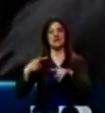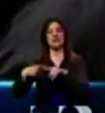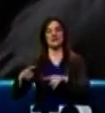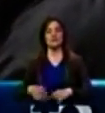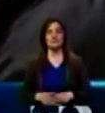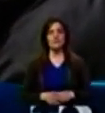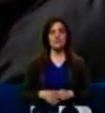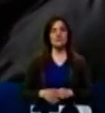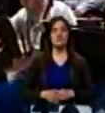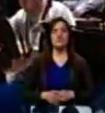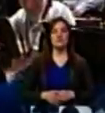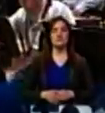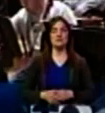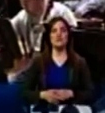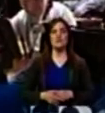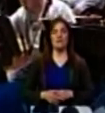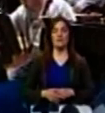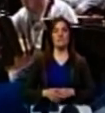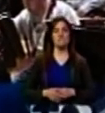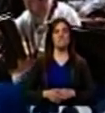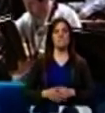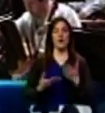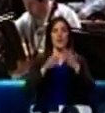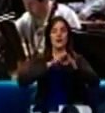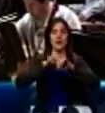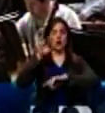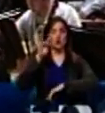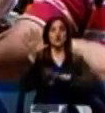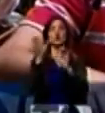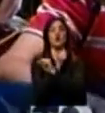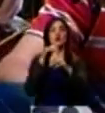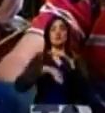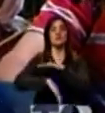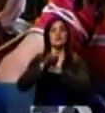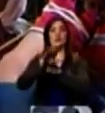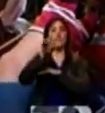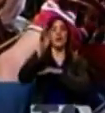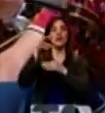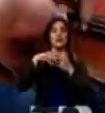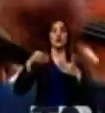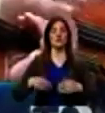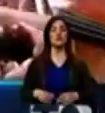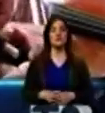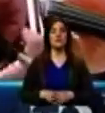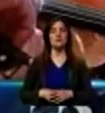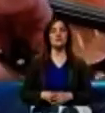Murciélago. Entre otras composiciones, el evento es a las 20 horas y la entrada cuesta $20.